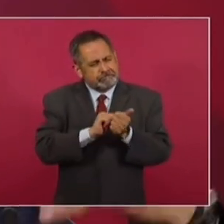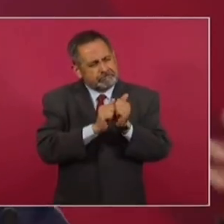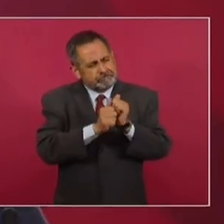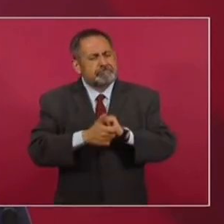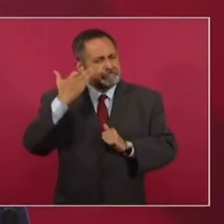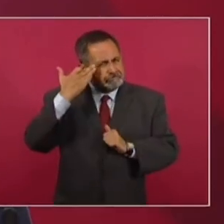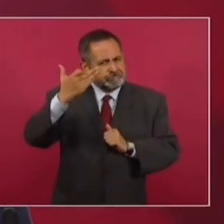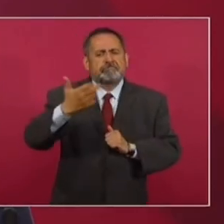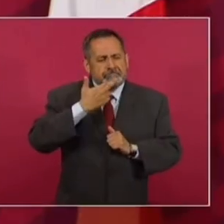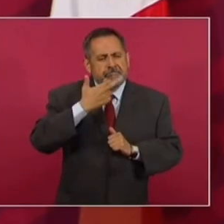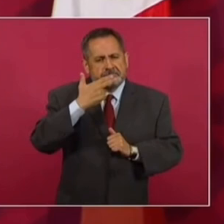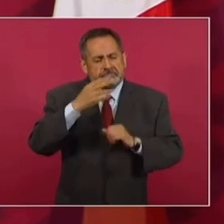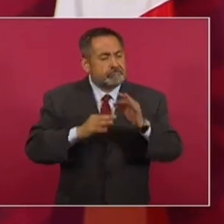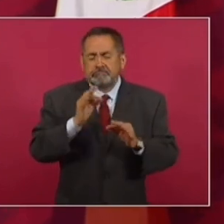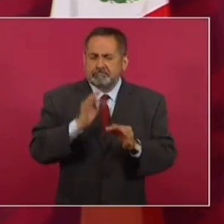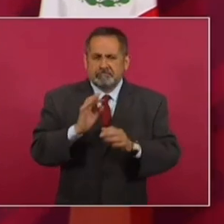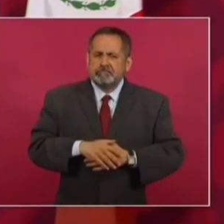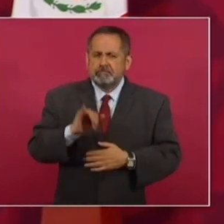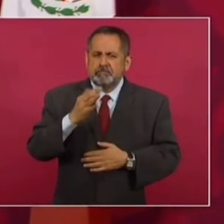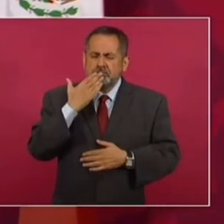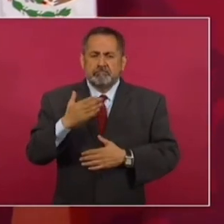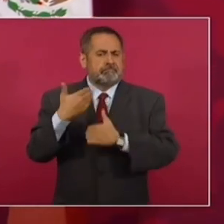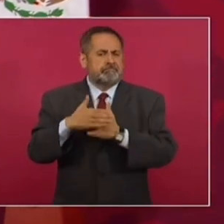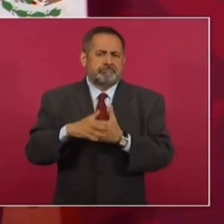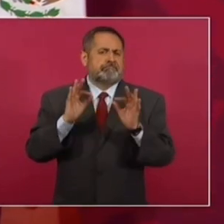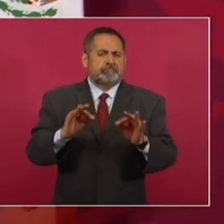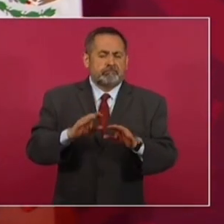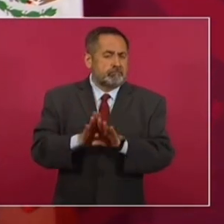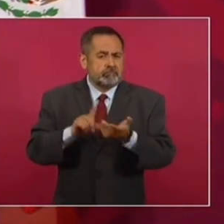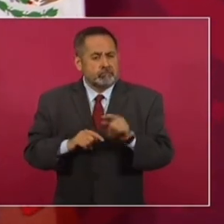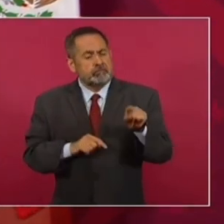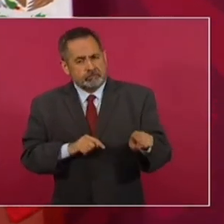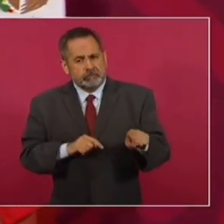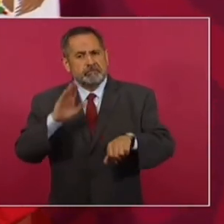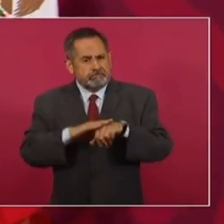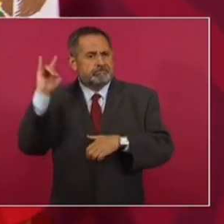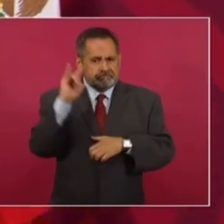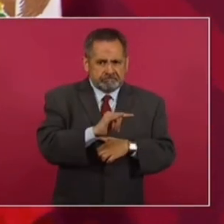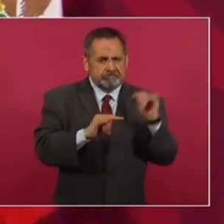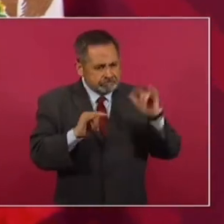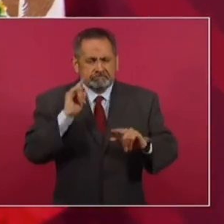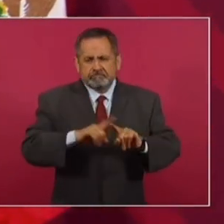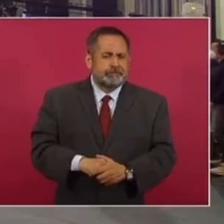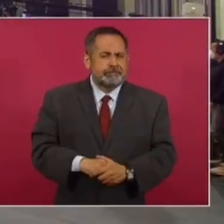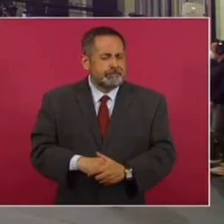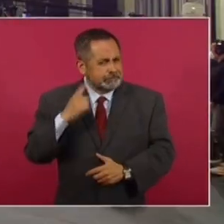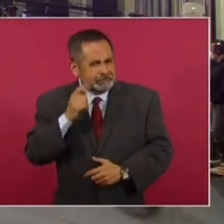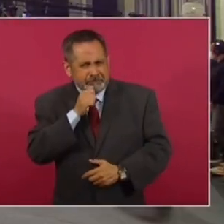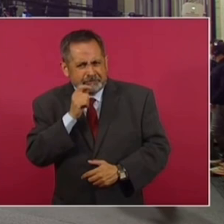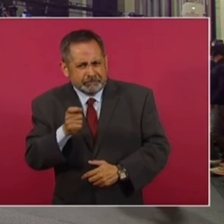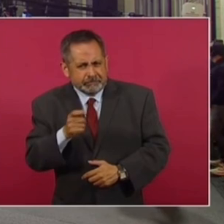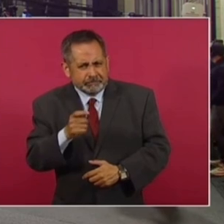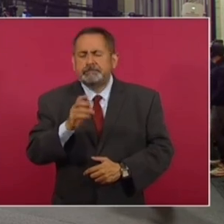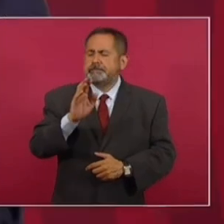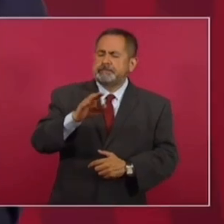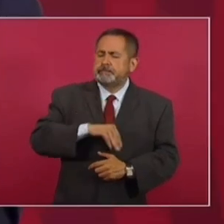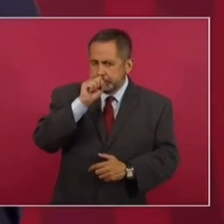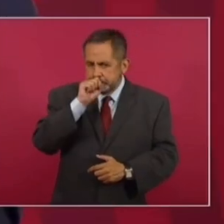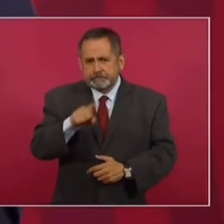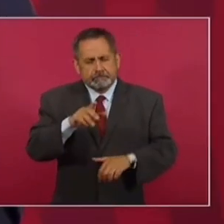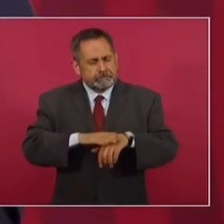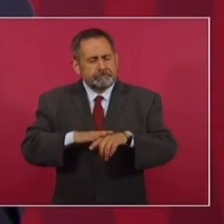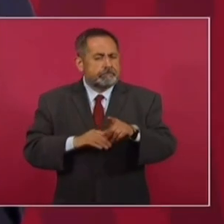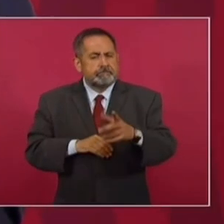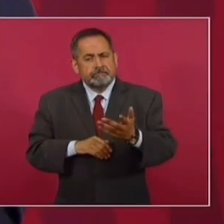¿no? Pero sí, ya vamos a procurar que lleguen más líneas, que haya más vuelos. También estamos buscando que